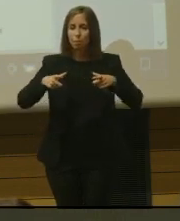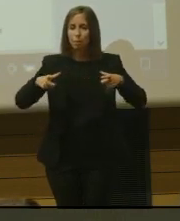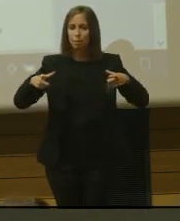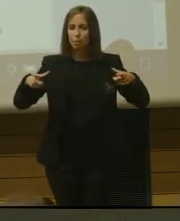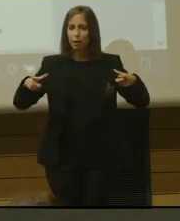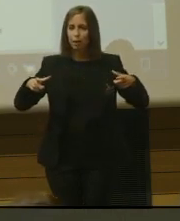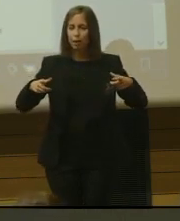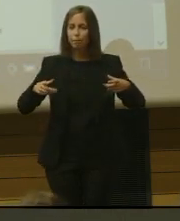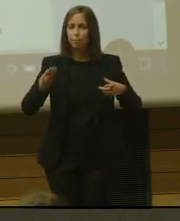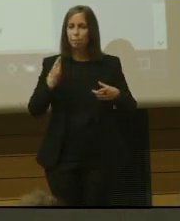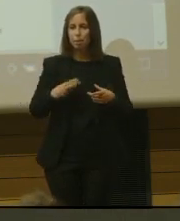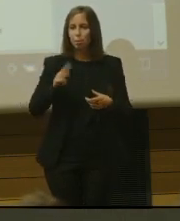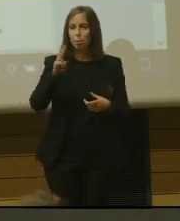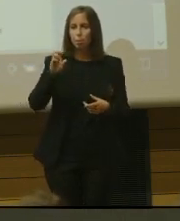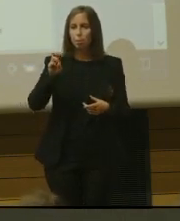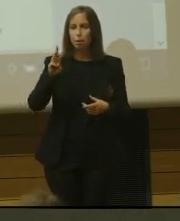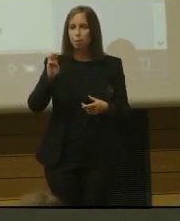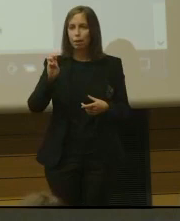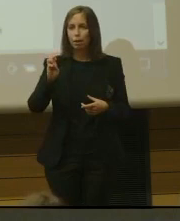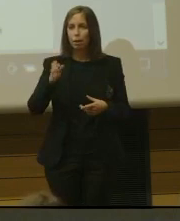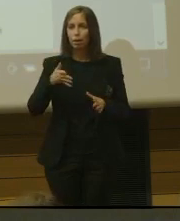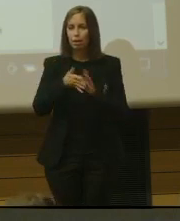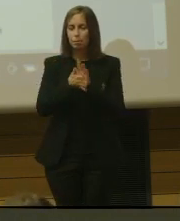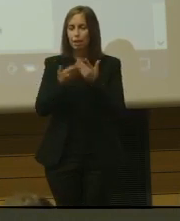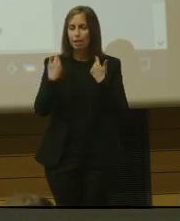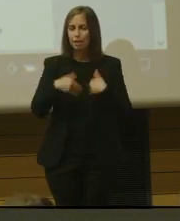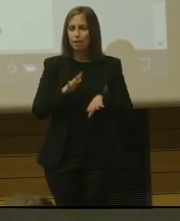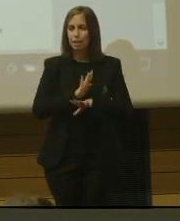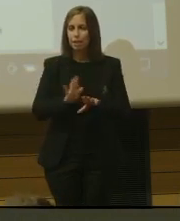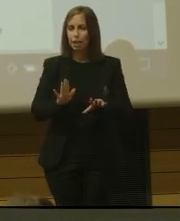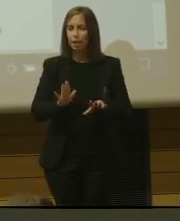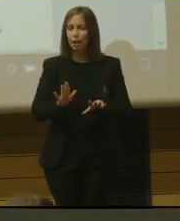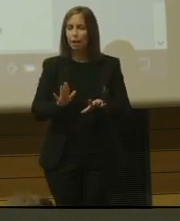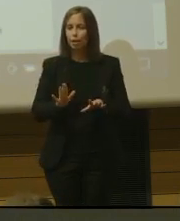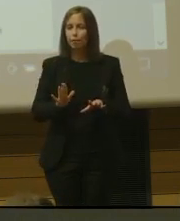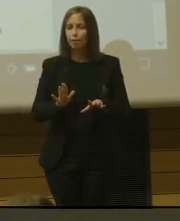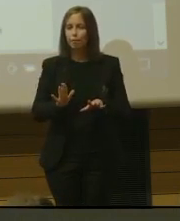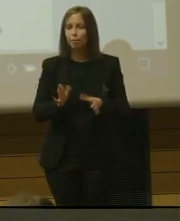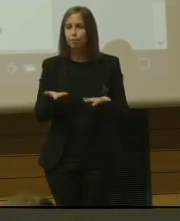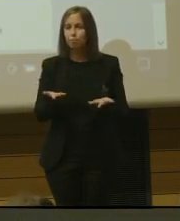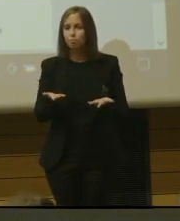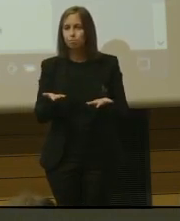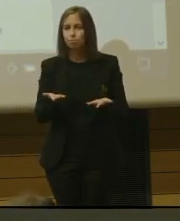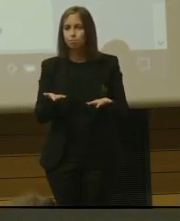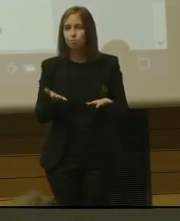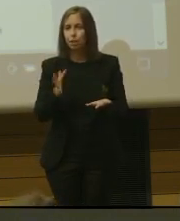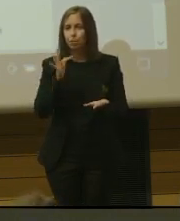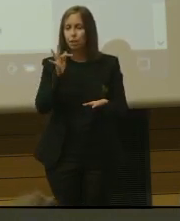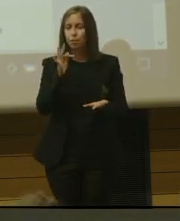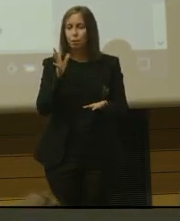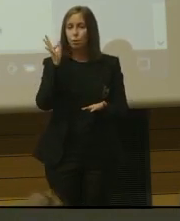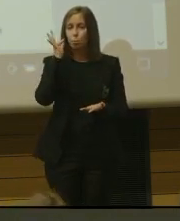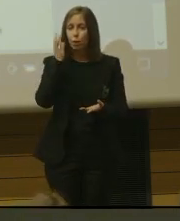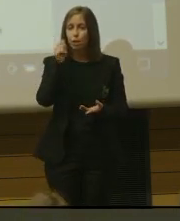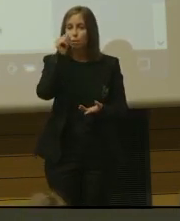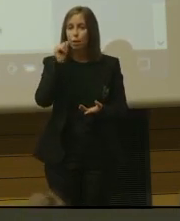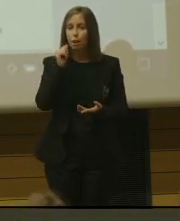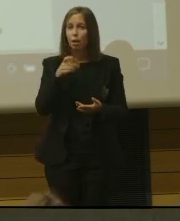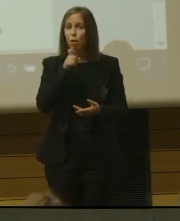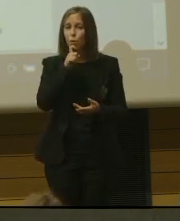contado Pepe Evia, o sea, relacionarlo todo un poco. ¿Y cómo puede ser que, o sea, en qué podríamos beneficiar a este tipo de mujeres?